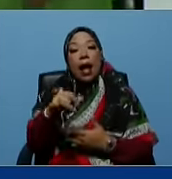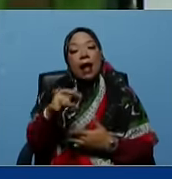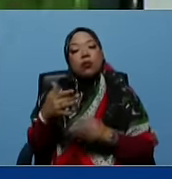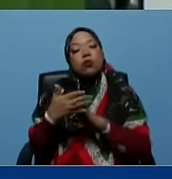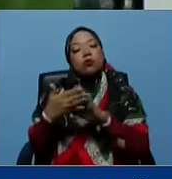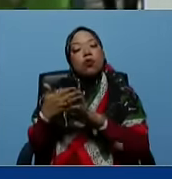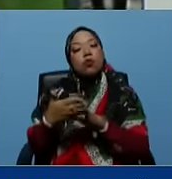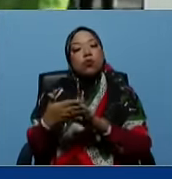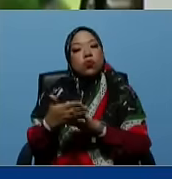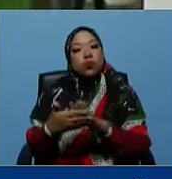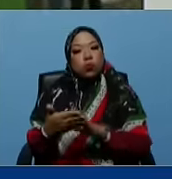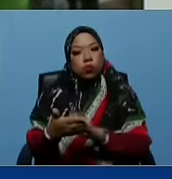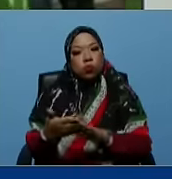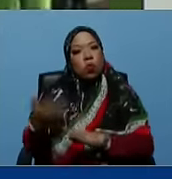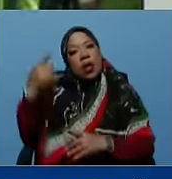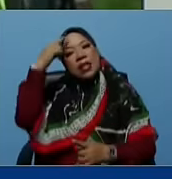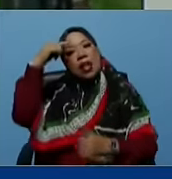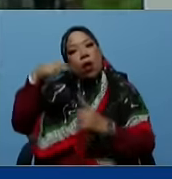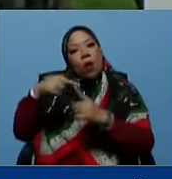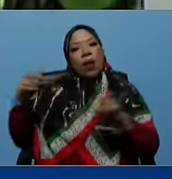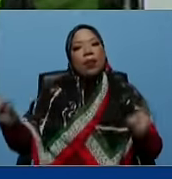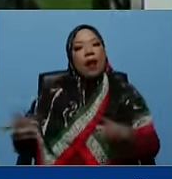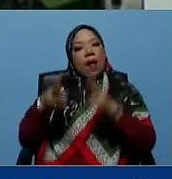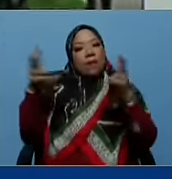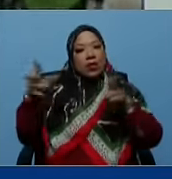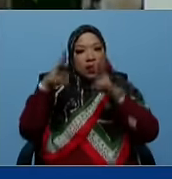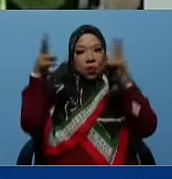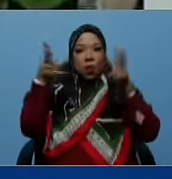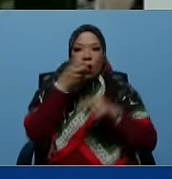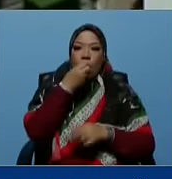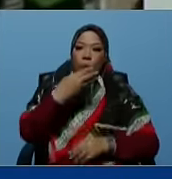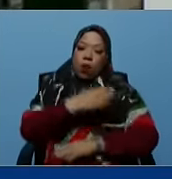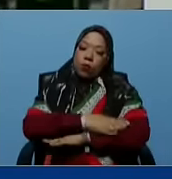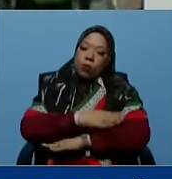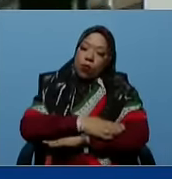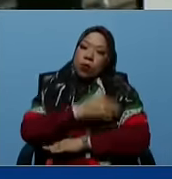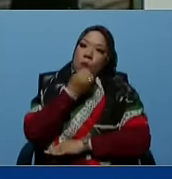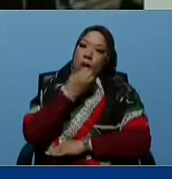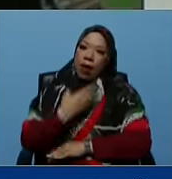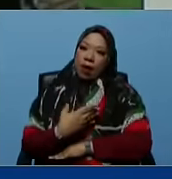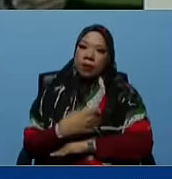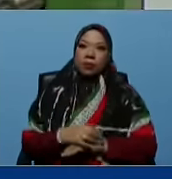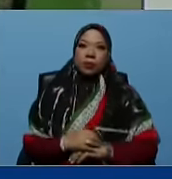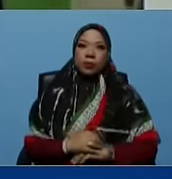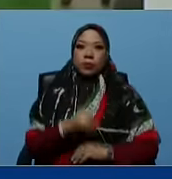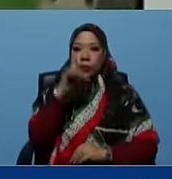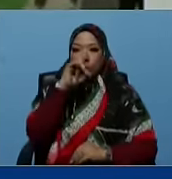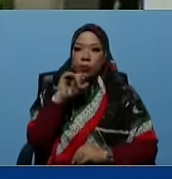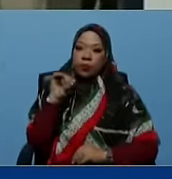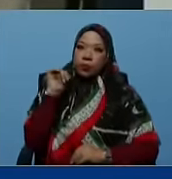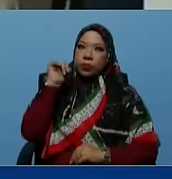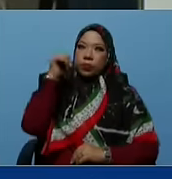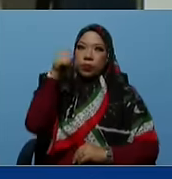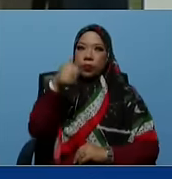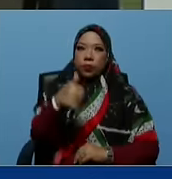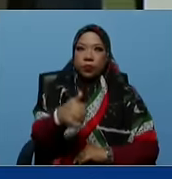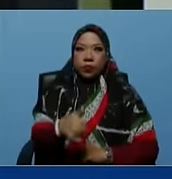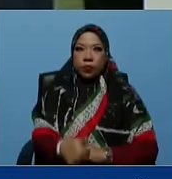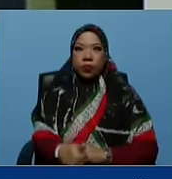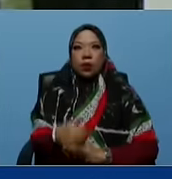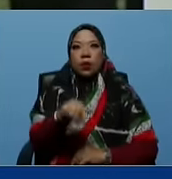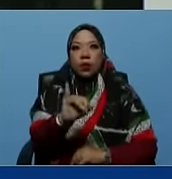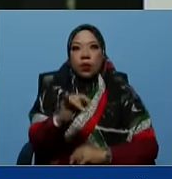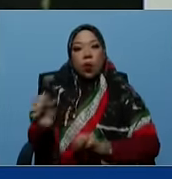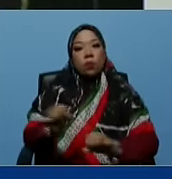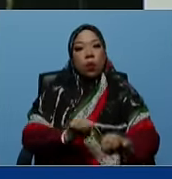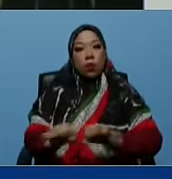de victoria y siempre se consiguen los buenos caminos. Hemos sembrado por años. Una de las siembras ha sido